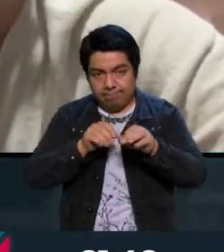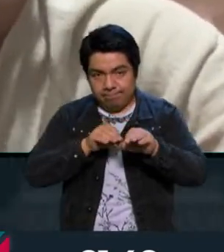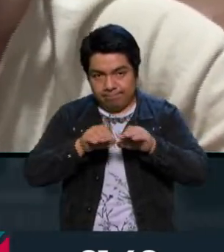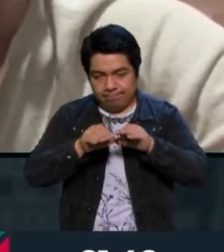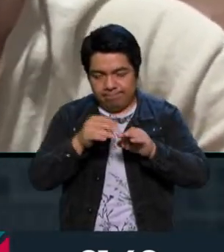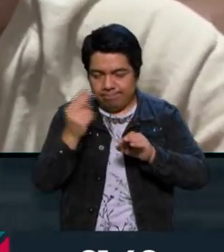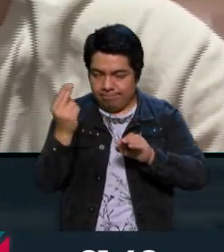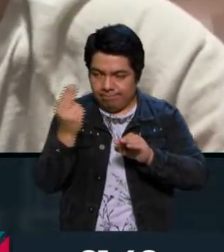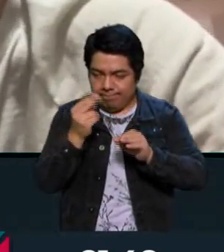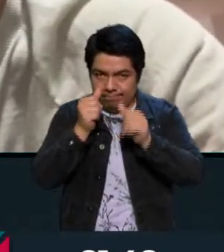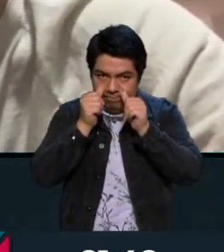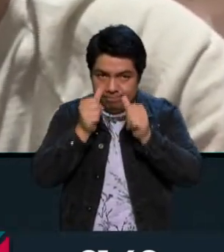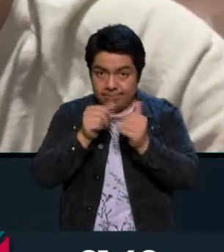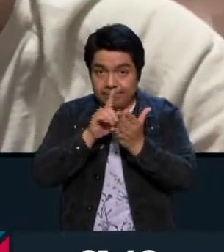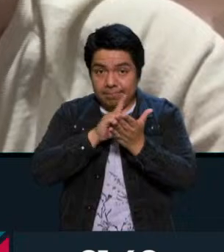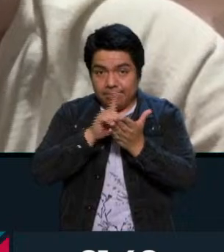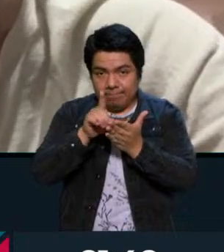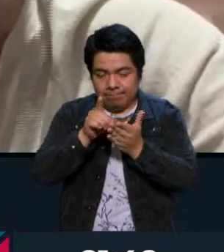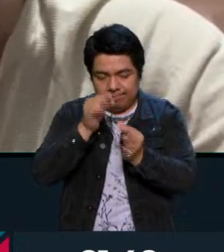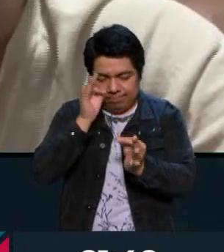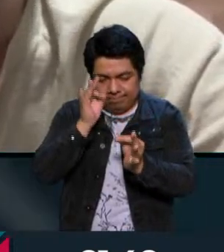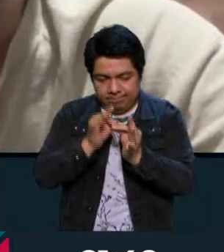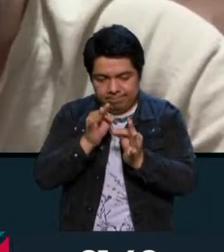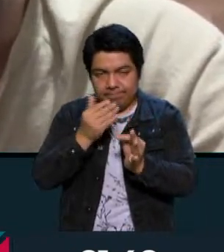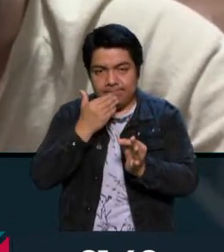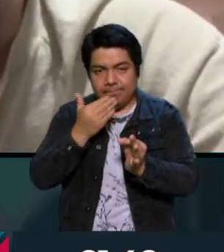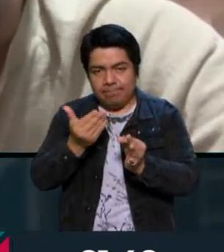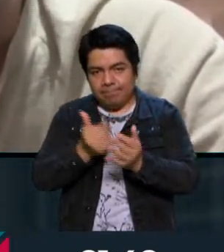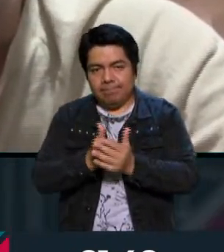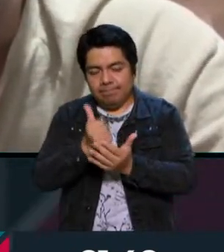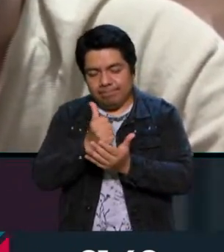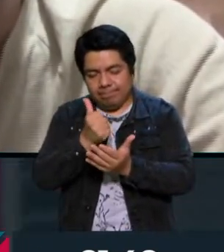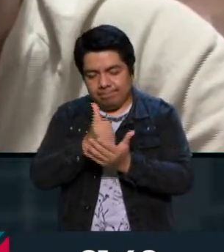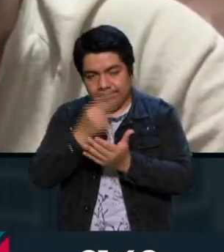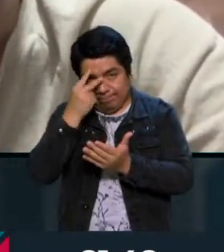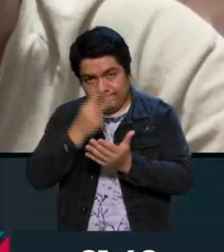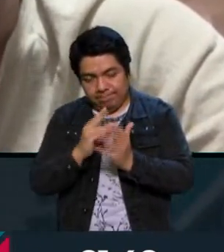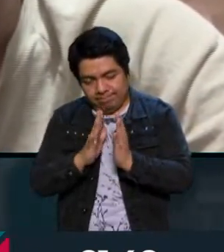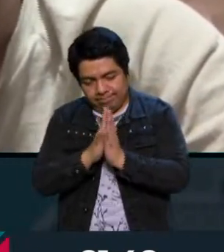que este derecho sea parte de la ciudad democrática, de la ciudad